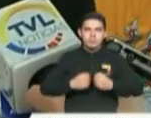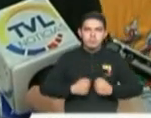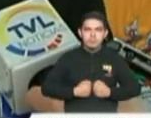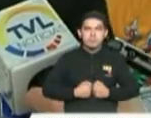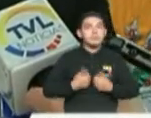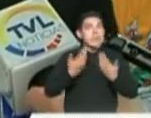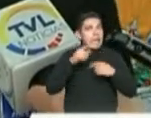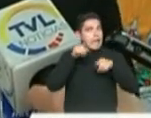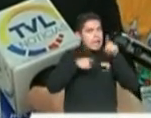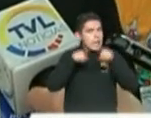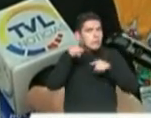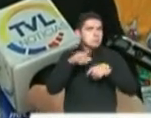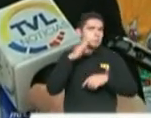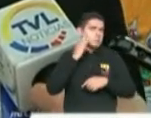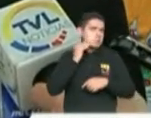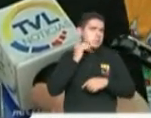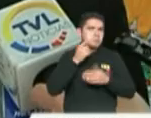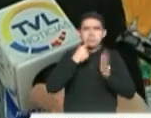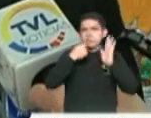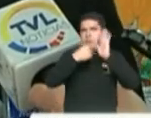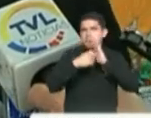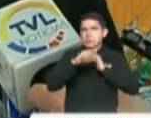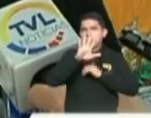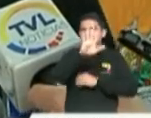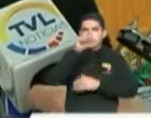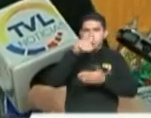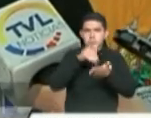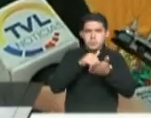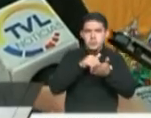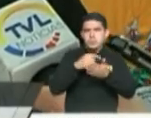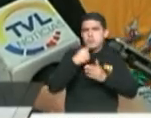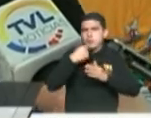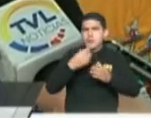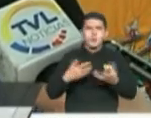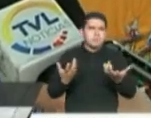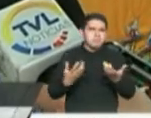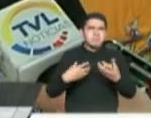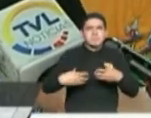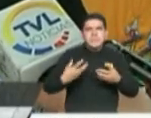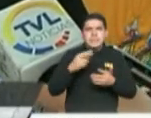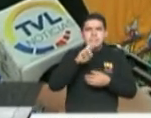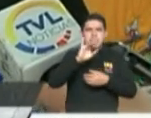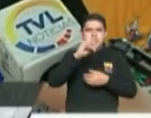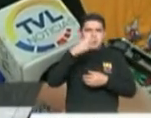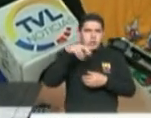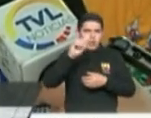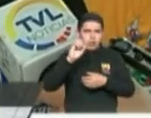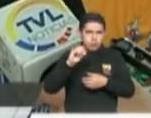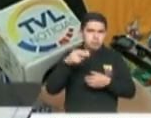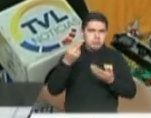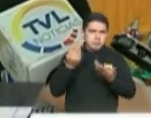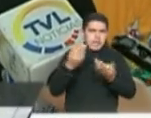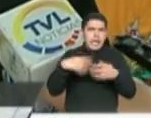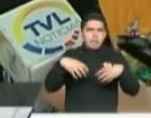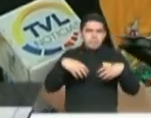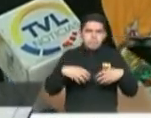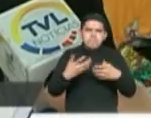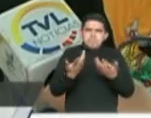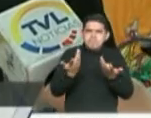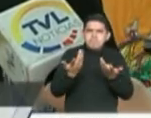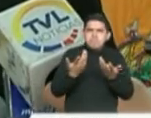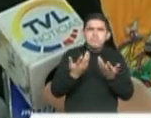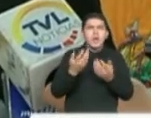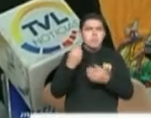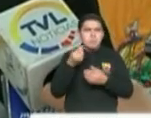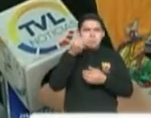pueden dar casos en que un contrato de 65 mil dólares se hace un trasplante renal con nosotros cuestan más de 6 mil dólares la empresa de medicina prepaga privada cubre cinco